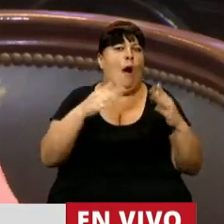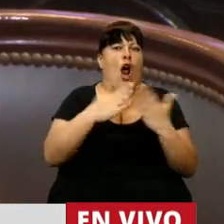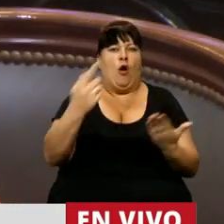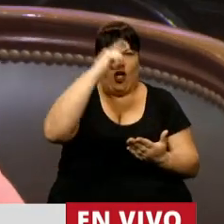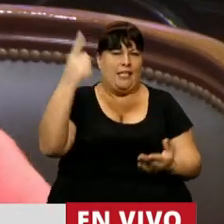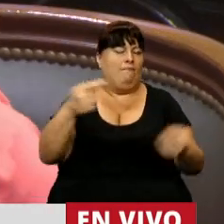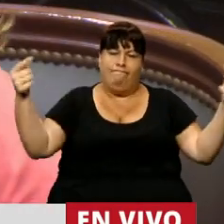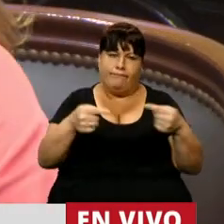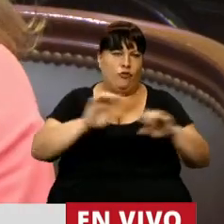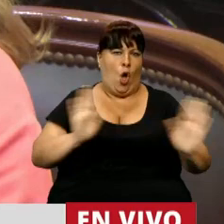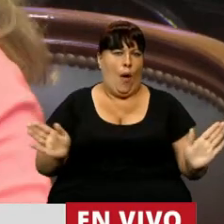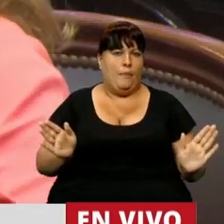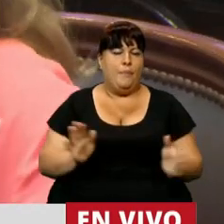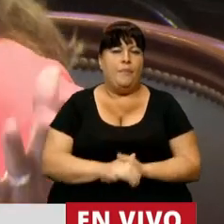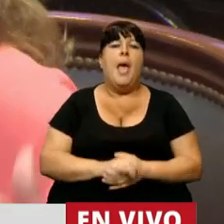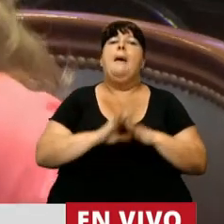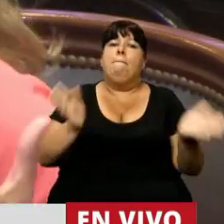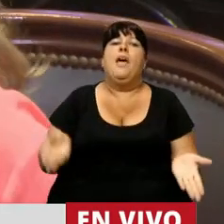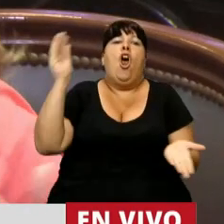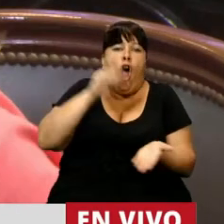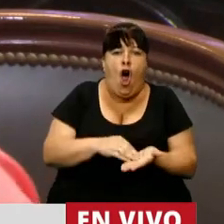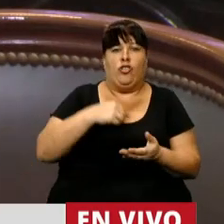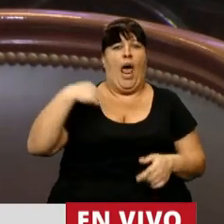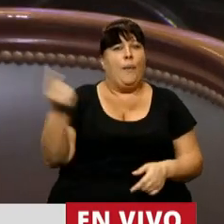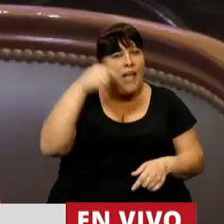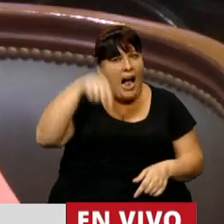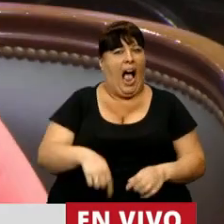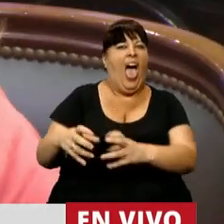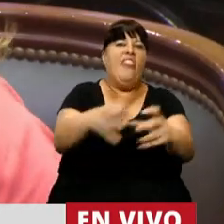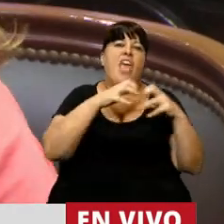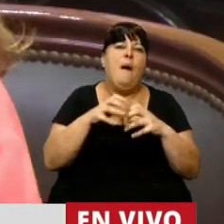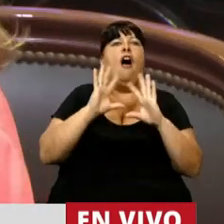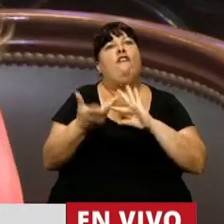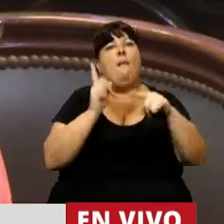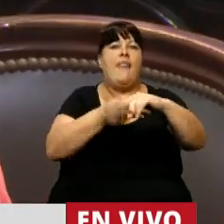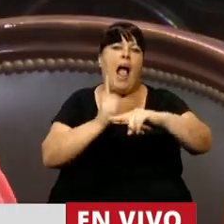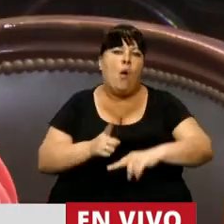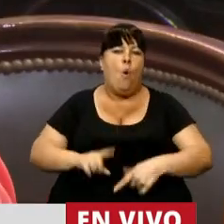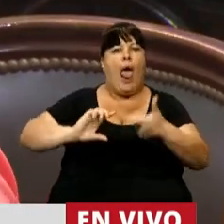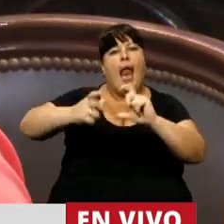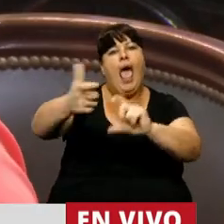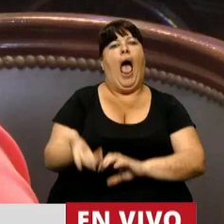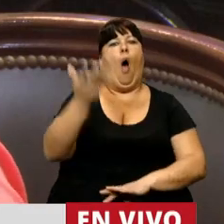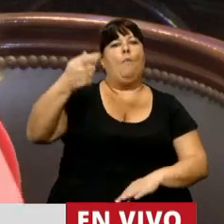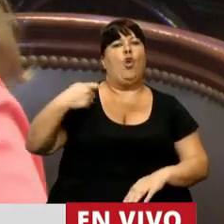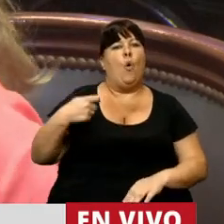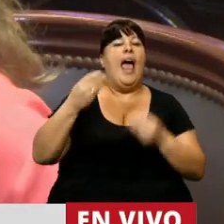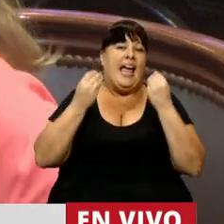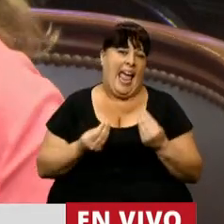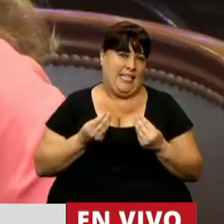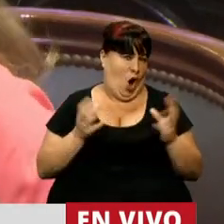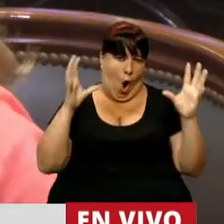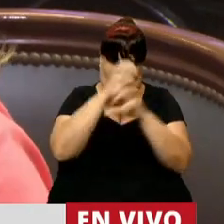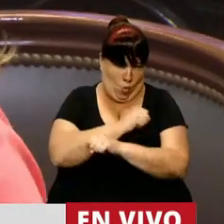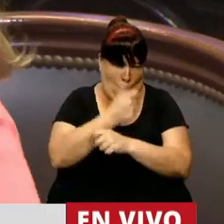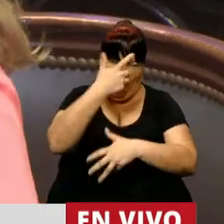inconstitucional, totalmente inconstitucional. Pero nuevamente estamos aquí debatiendo una fórmula jubilatoria que es opaca,